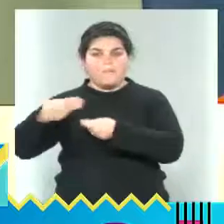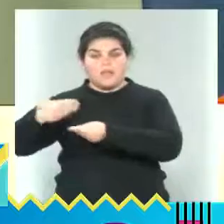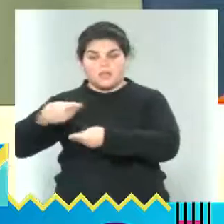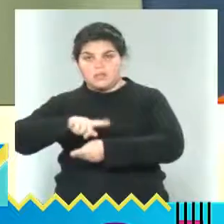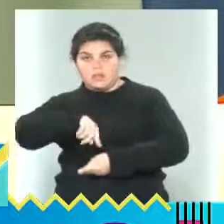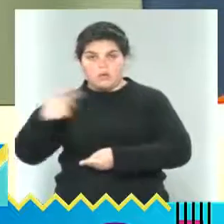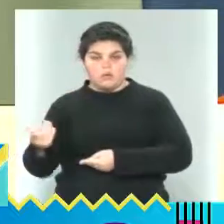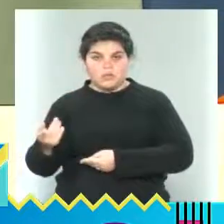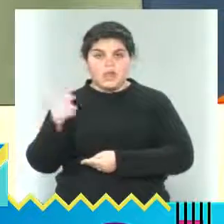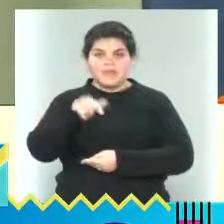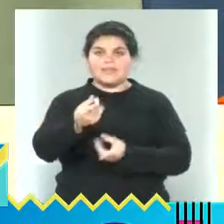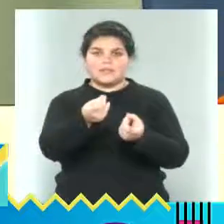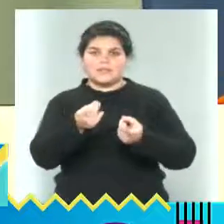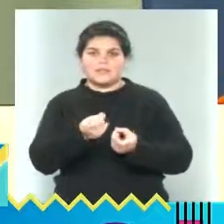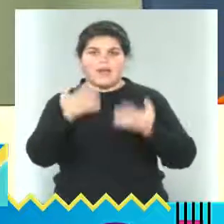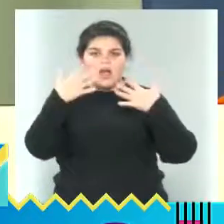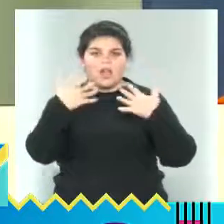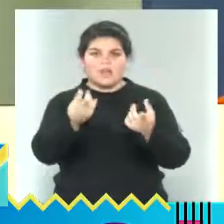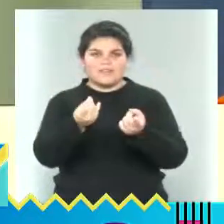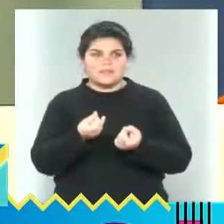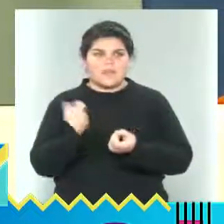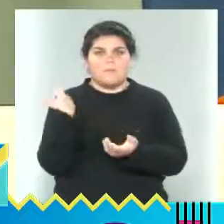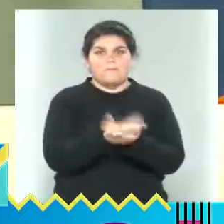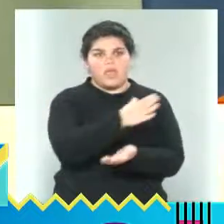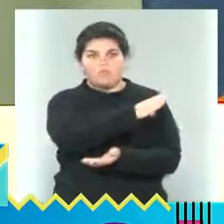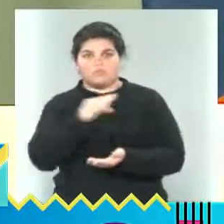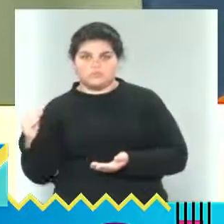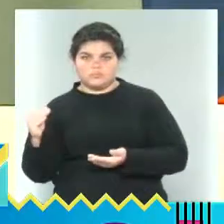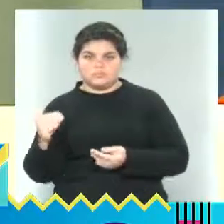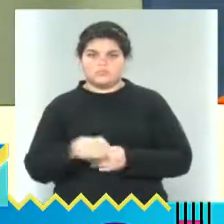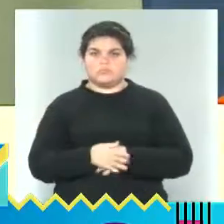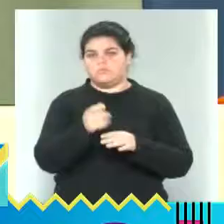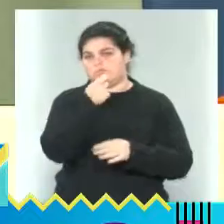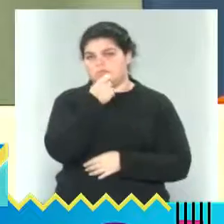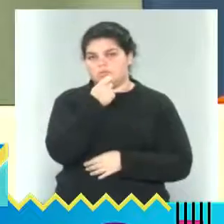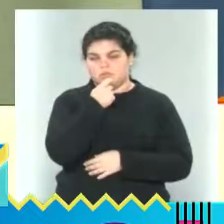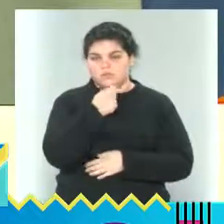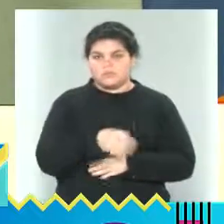calor en su proceso. Por ejemplo, una empresa que tiene que secar